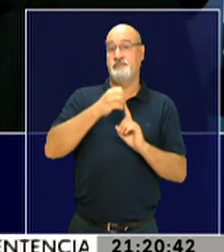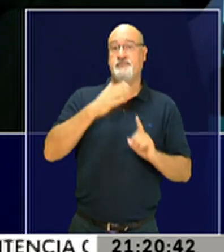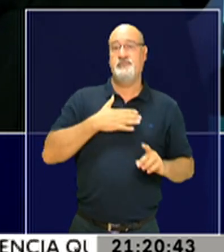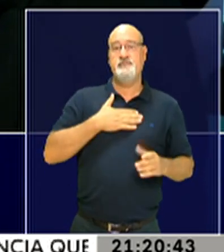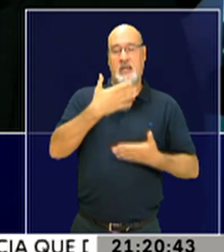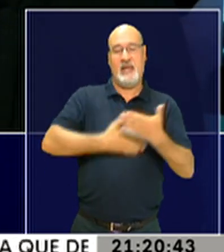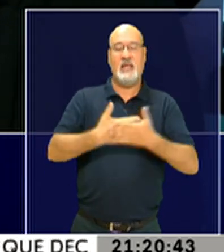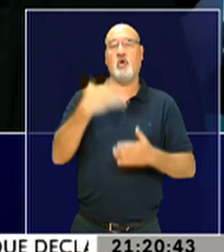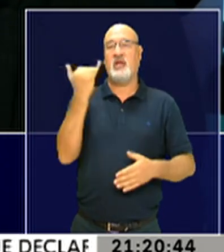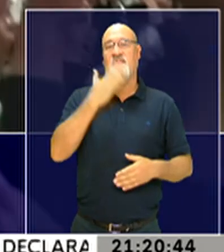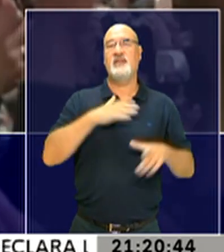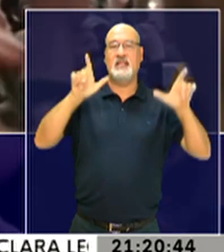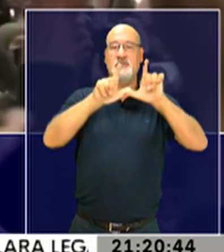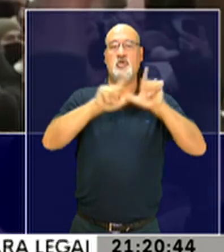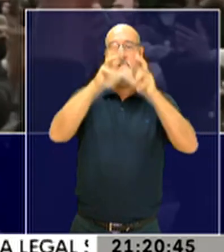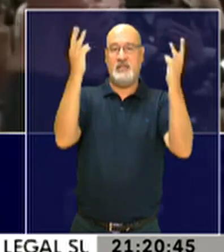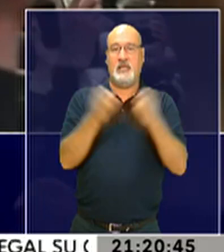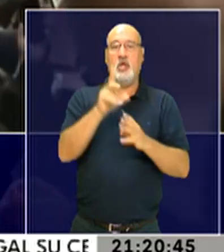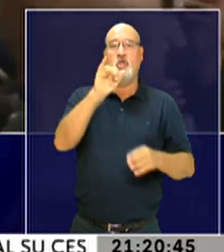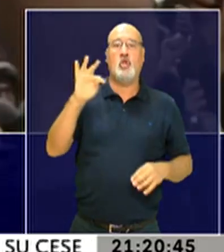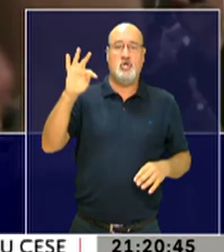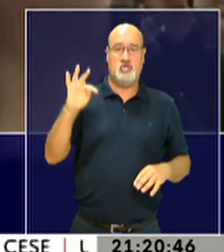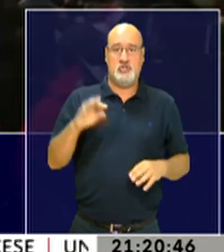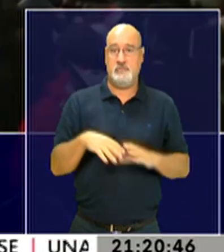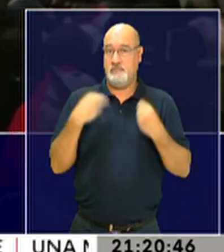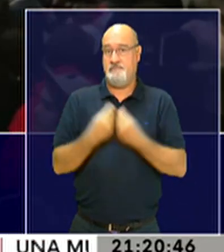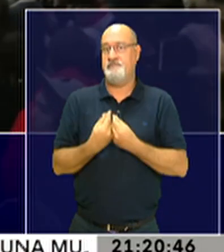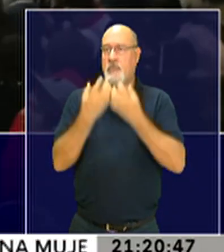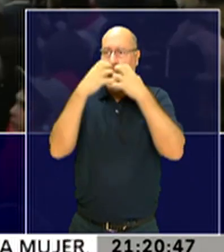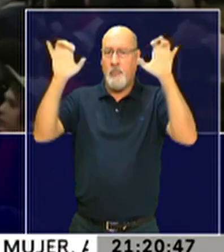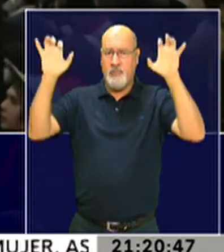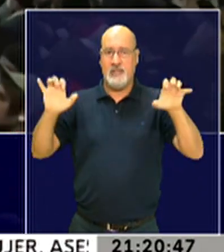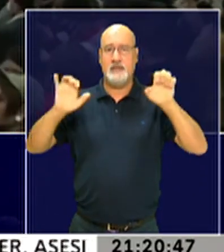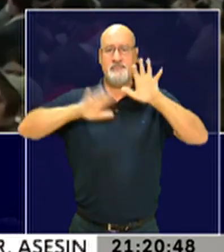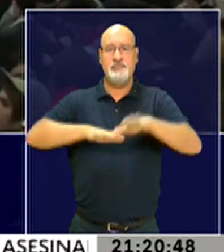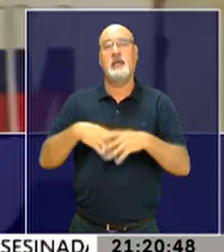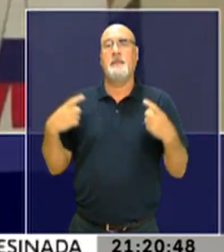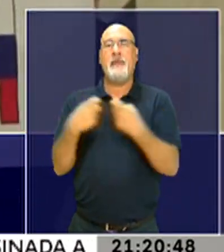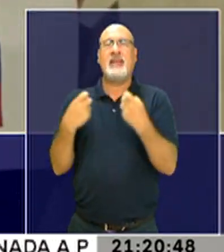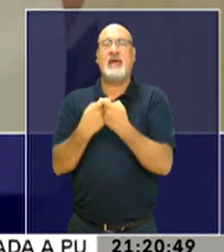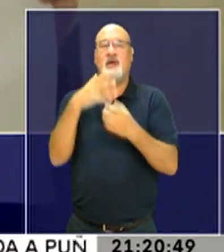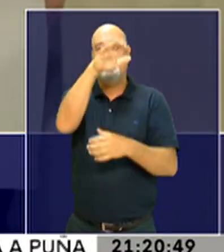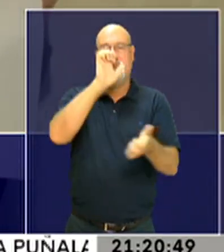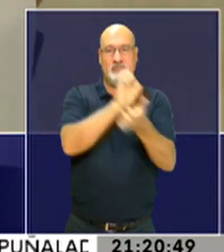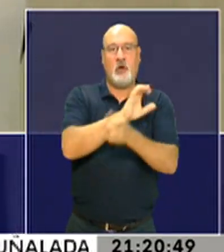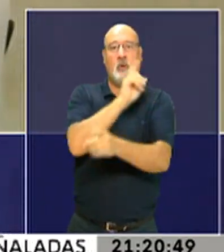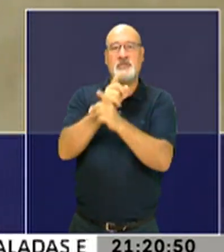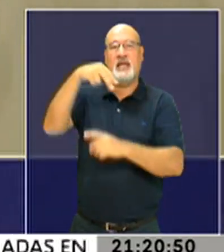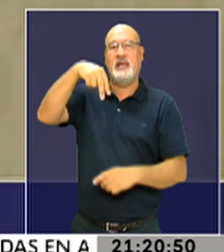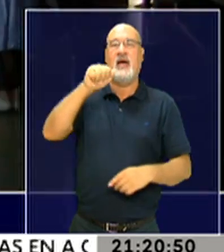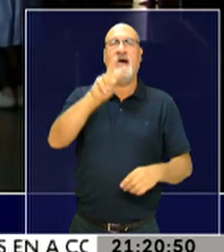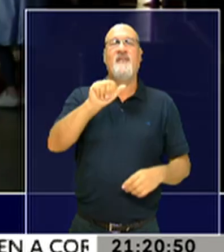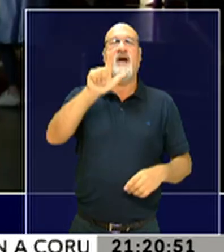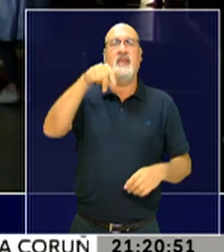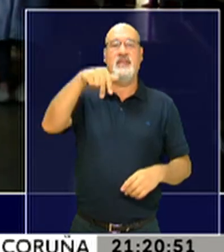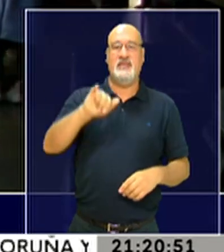2 la única del país que dio amplia cobertura a las protestas por el envenenamiento y la encarcelación del opositor naval ni con